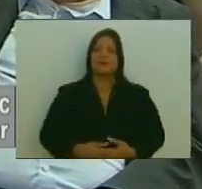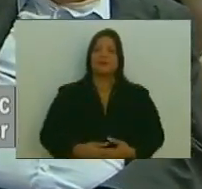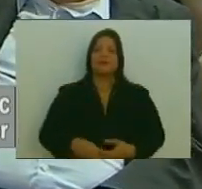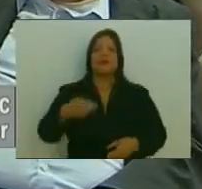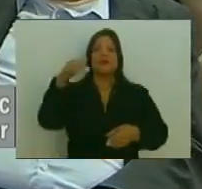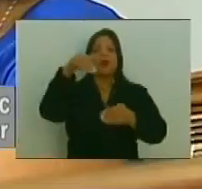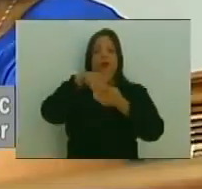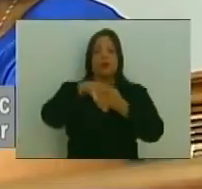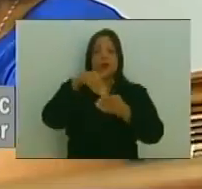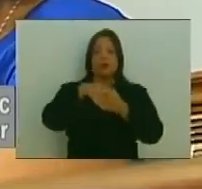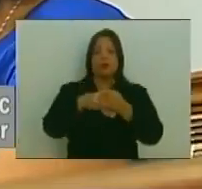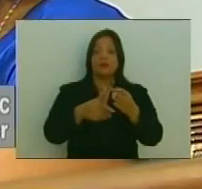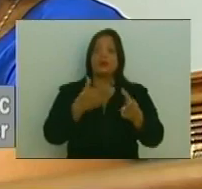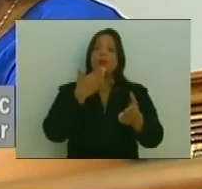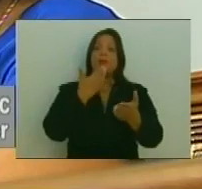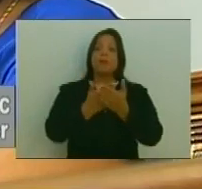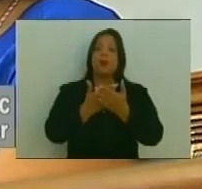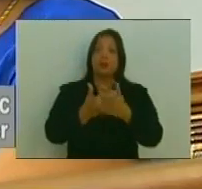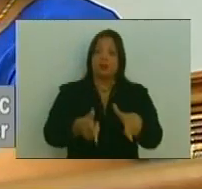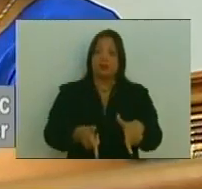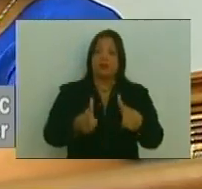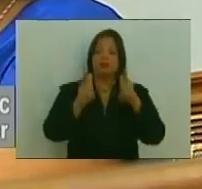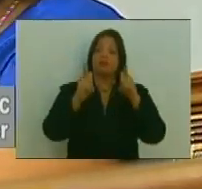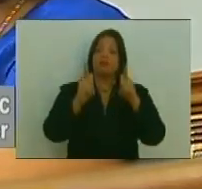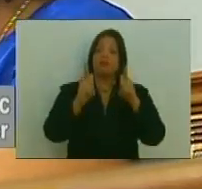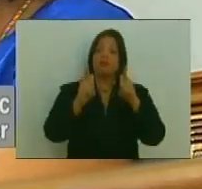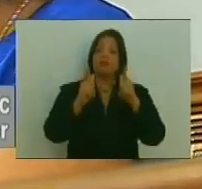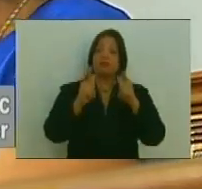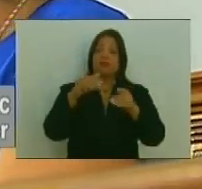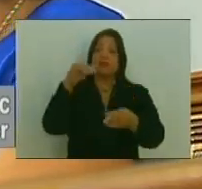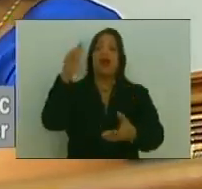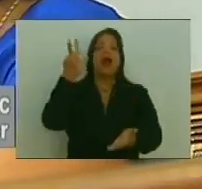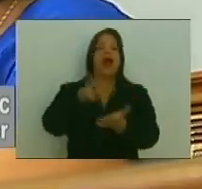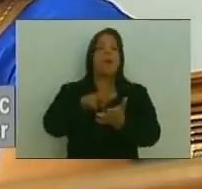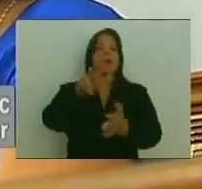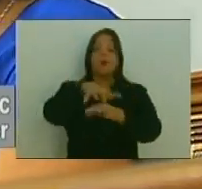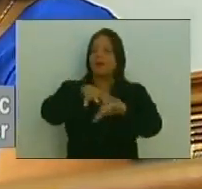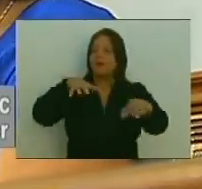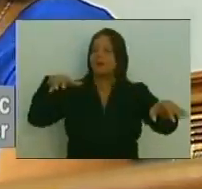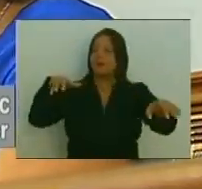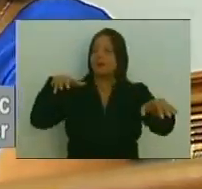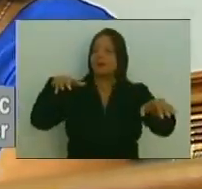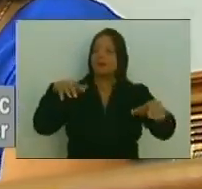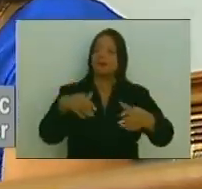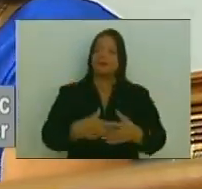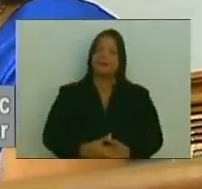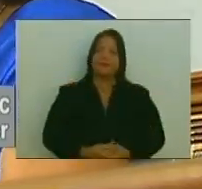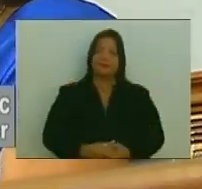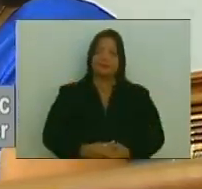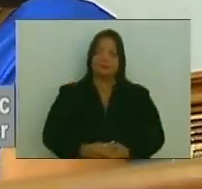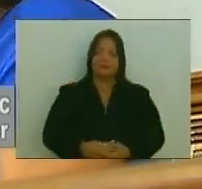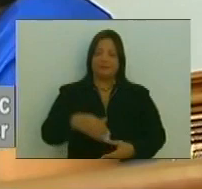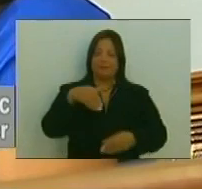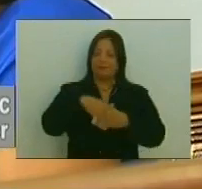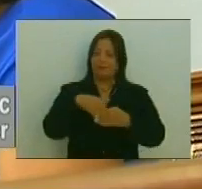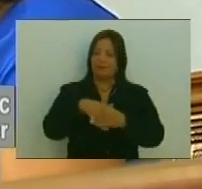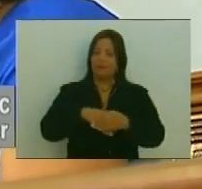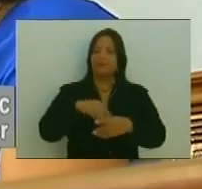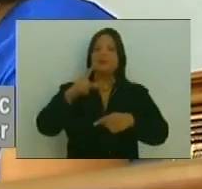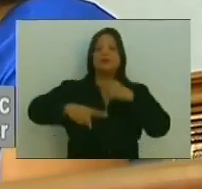Sometido a votación, el permiso temporal correspondiente resultó aprobado por unanimidad.